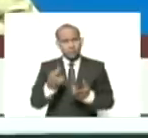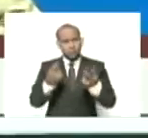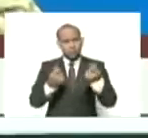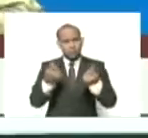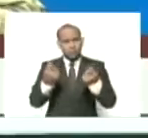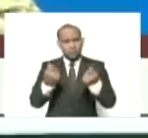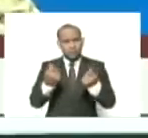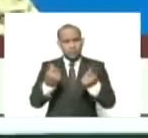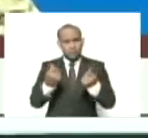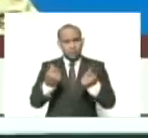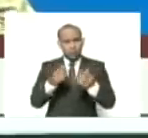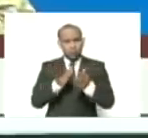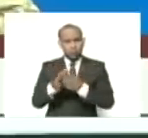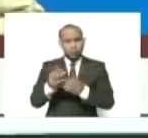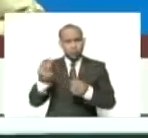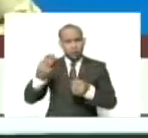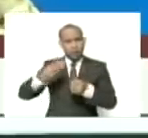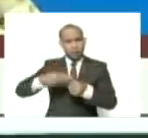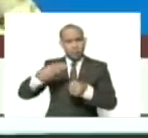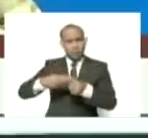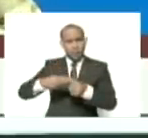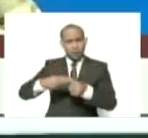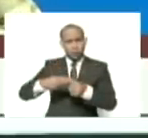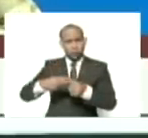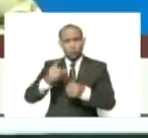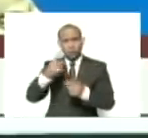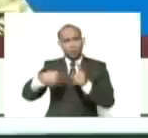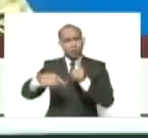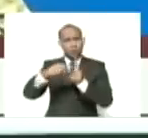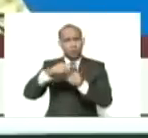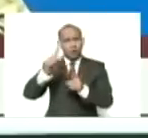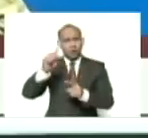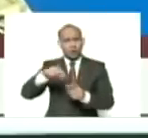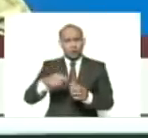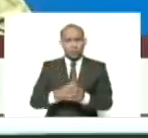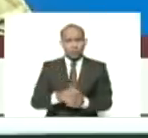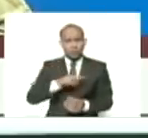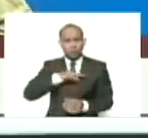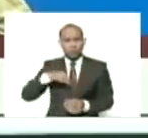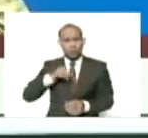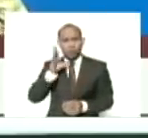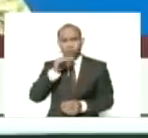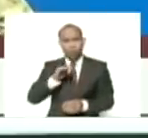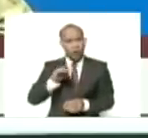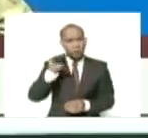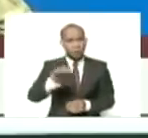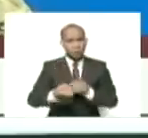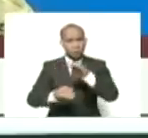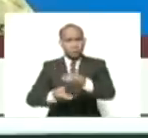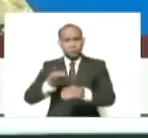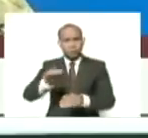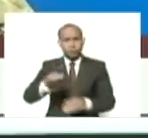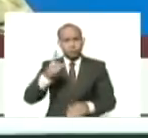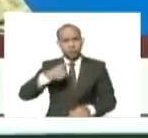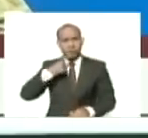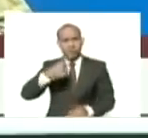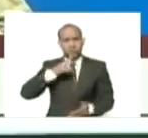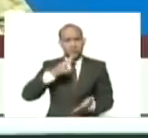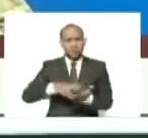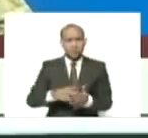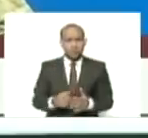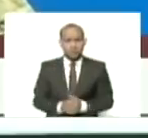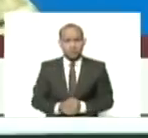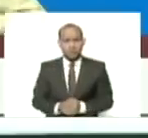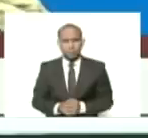Financiero, de las criptomonedas y mucho más. No hemos avanzado. Seamos autocríticos.